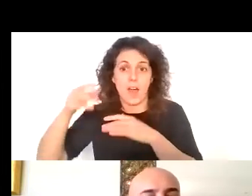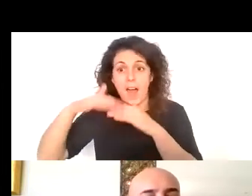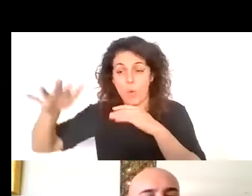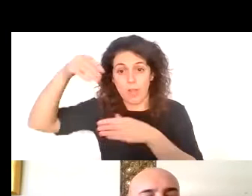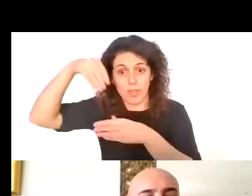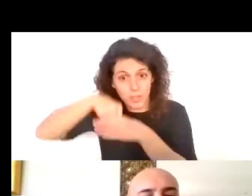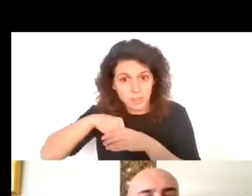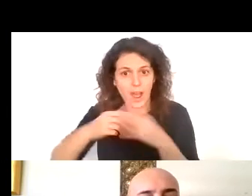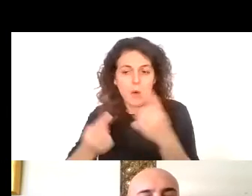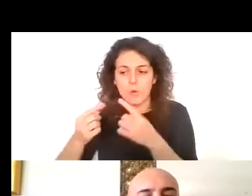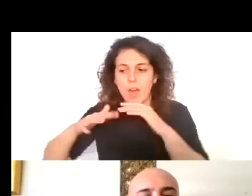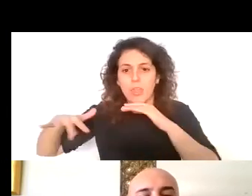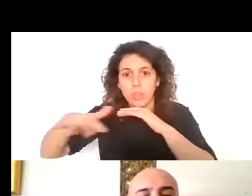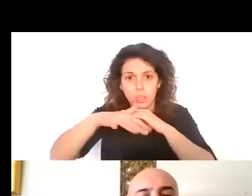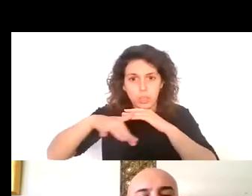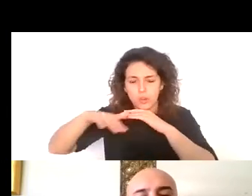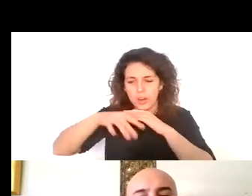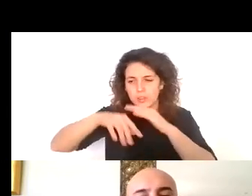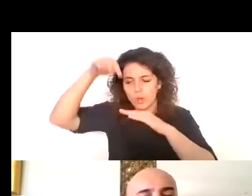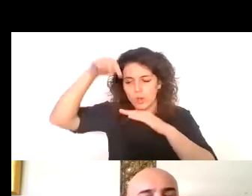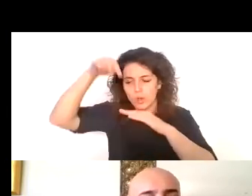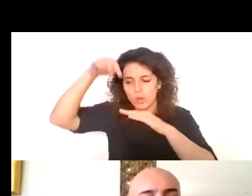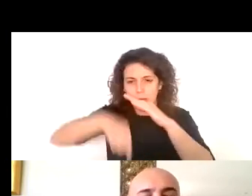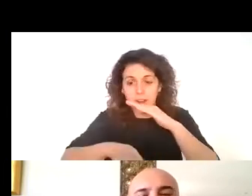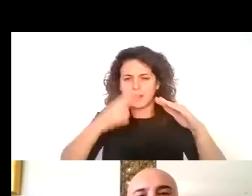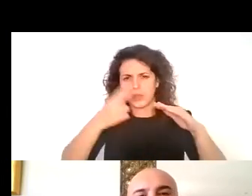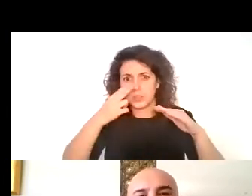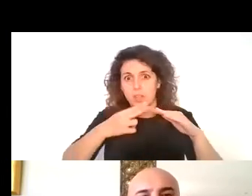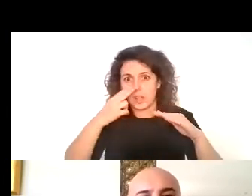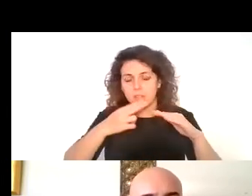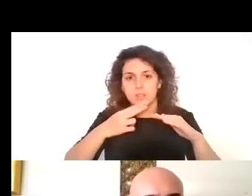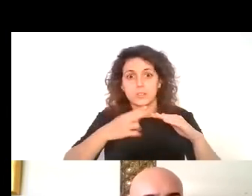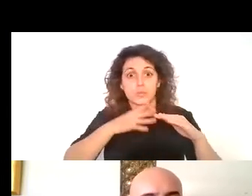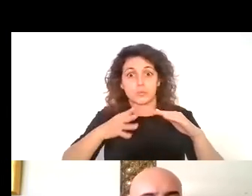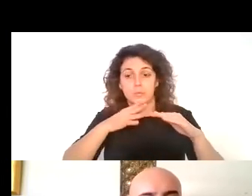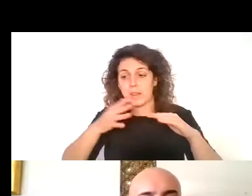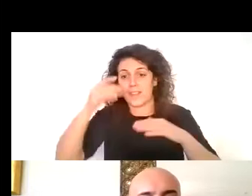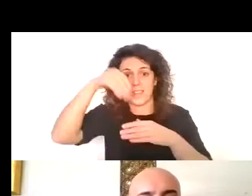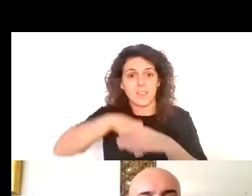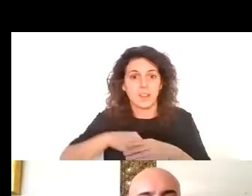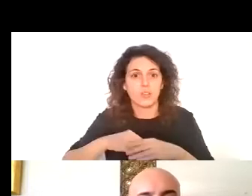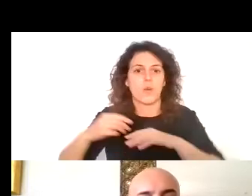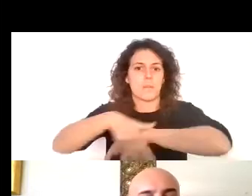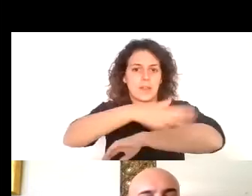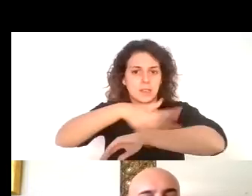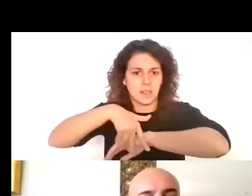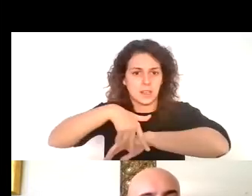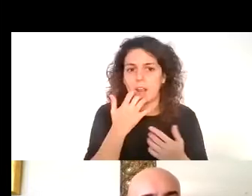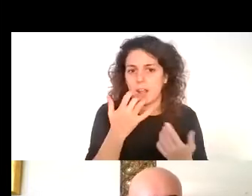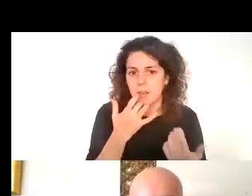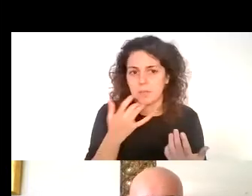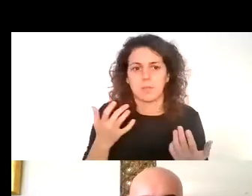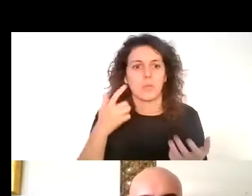las zonas submarinas más interesantes y sorprendentes de todo el Mediterráneo peninsular, destacando las extensas praderas